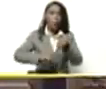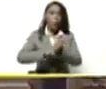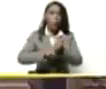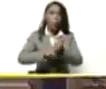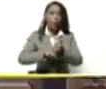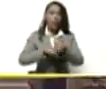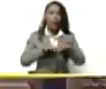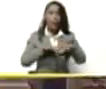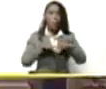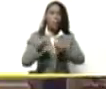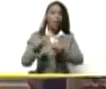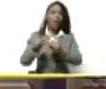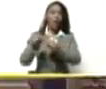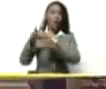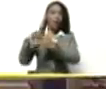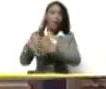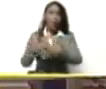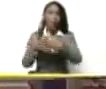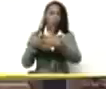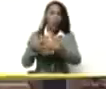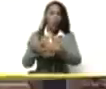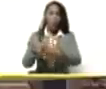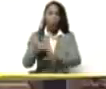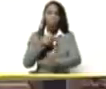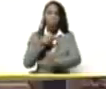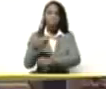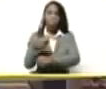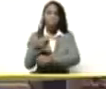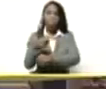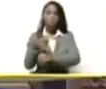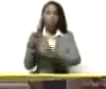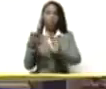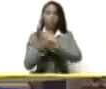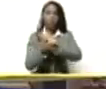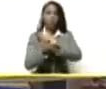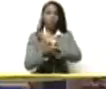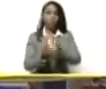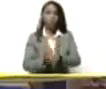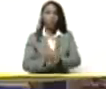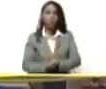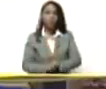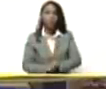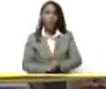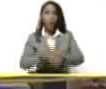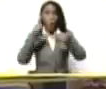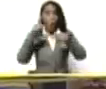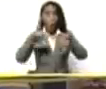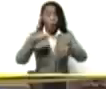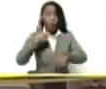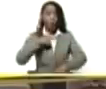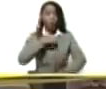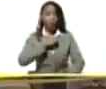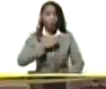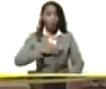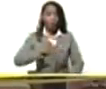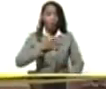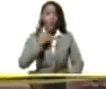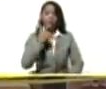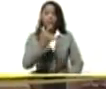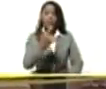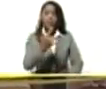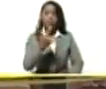grandes acuerdos para el bien del país para el bien de la recuperación de los derechos sociales del pueblo